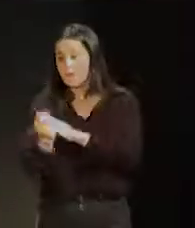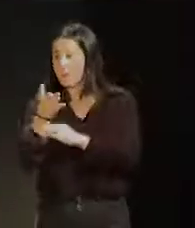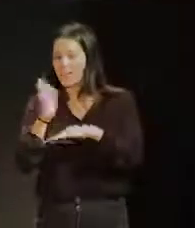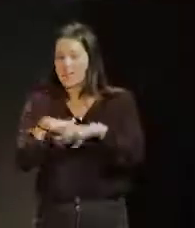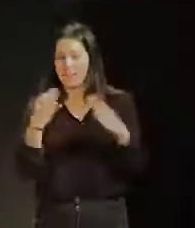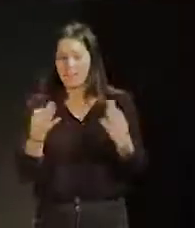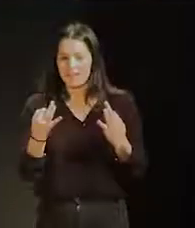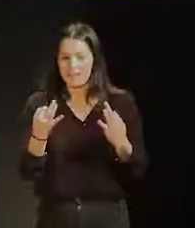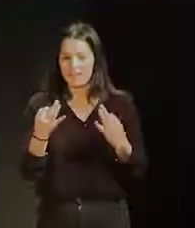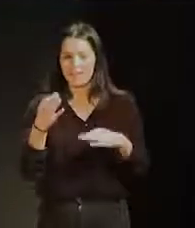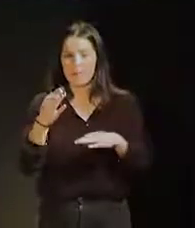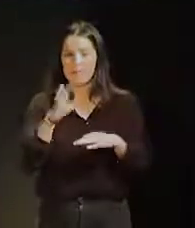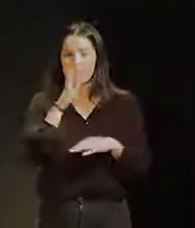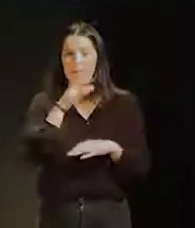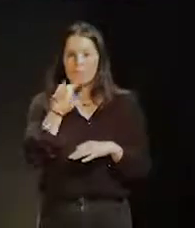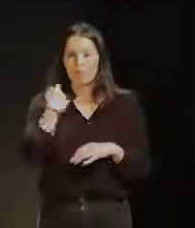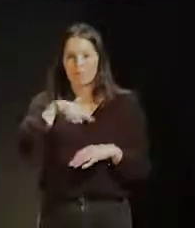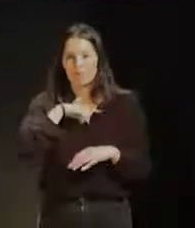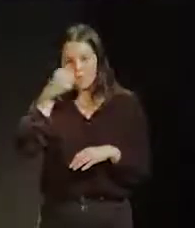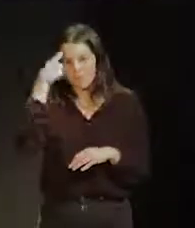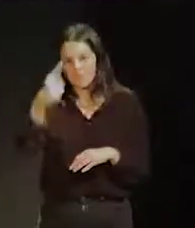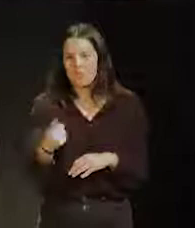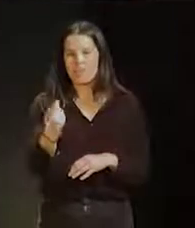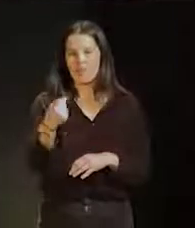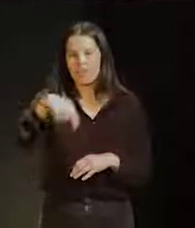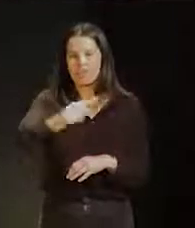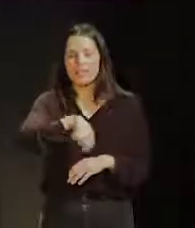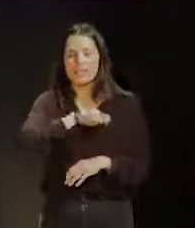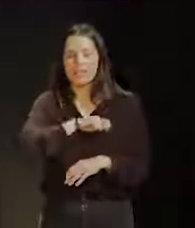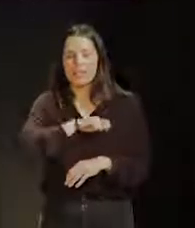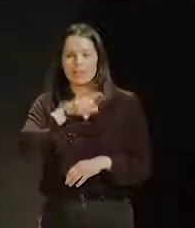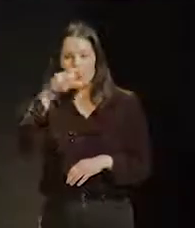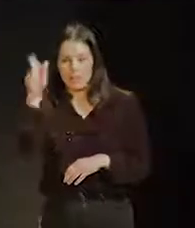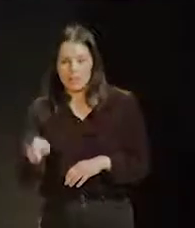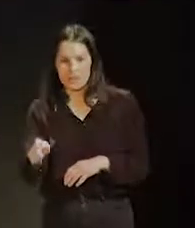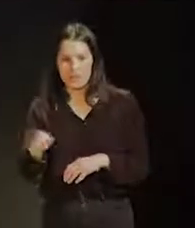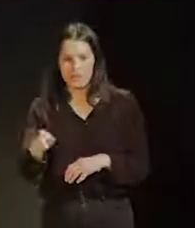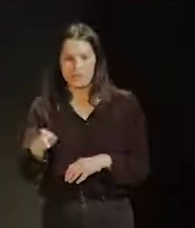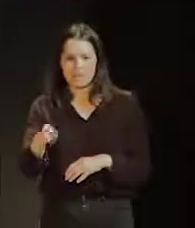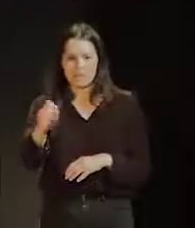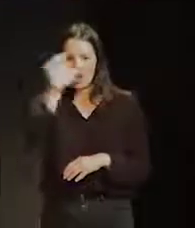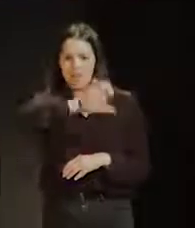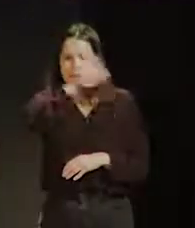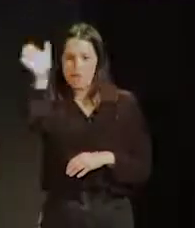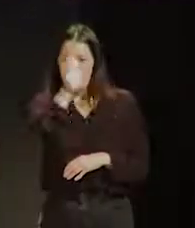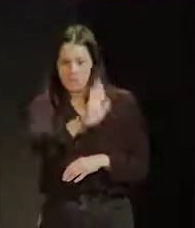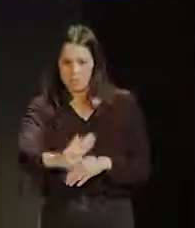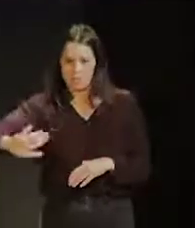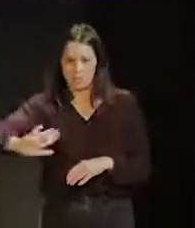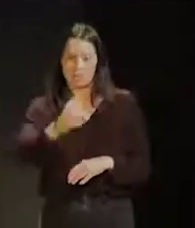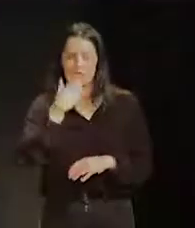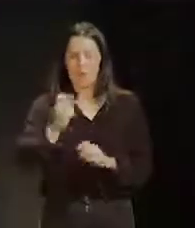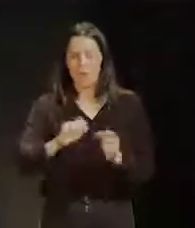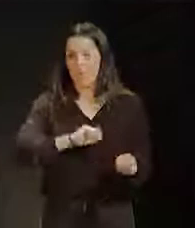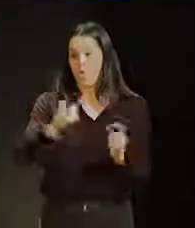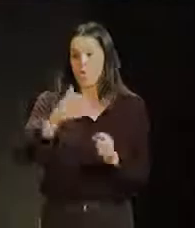para cubrir esa carencia que existía en España, en Italia, digamos, en el sur de Europa, si comparamos con los países anglosajones o